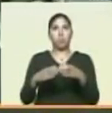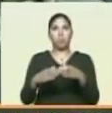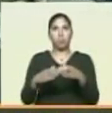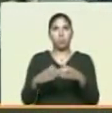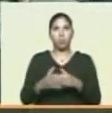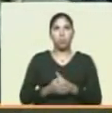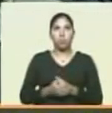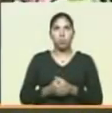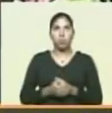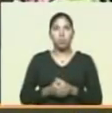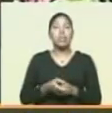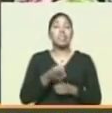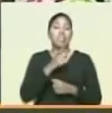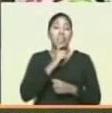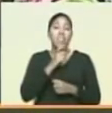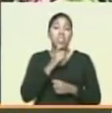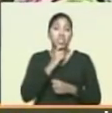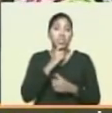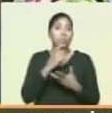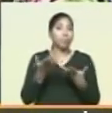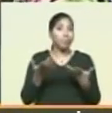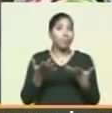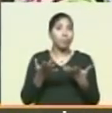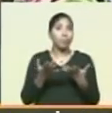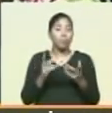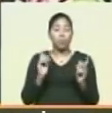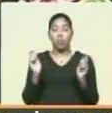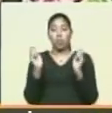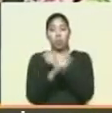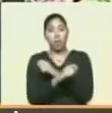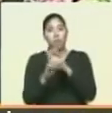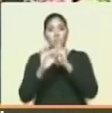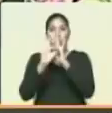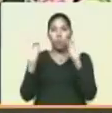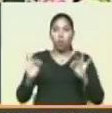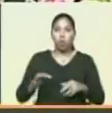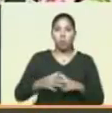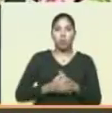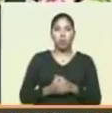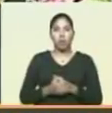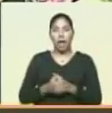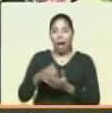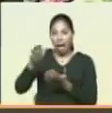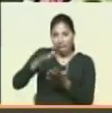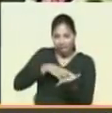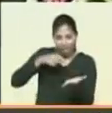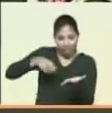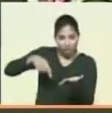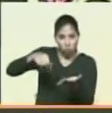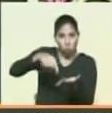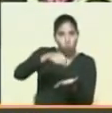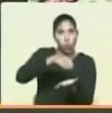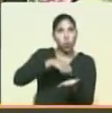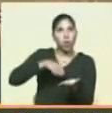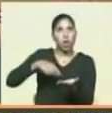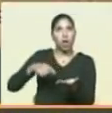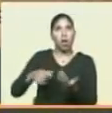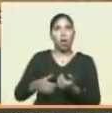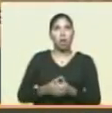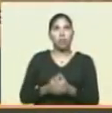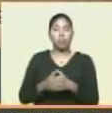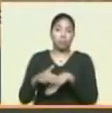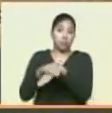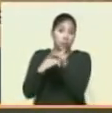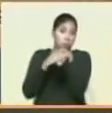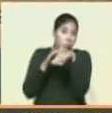tiene, difícilmente podemos transformar el modelo. Y la agricultura, queridos compañeros, compañeras, y discúlpenme el